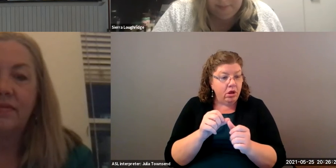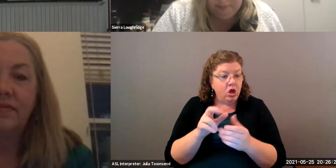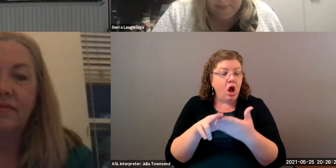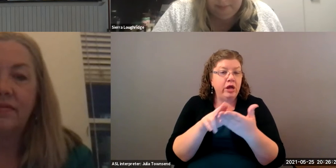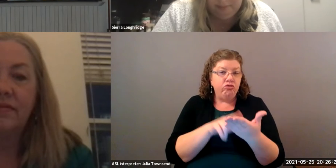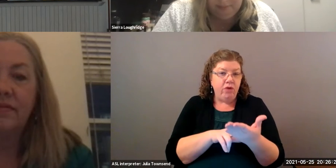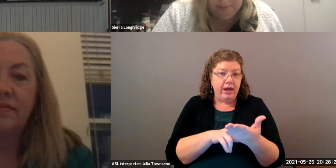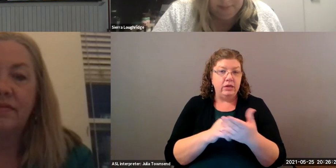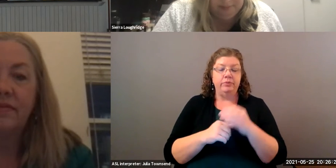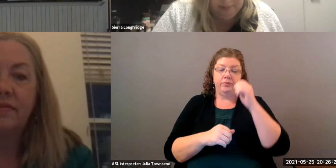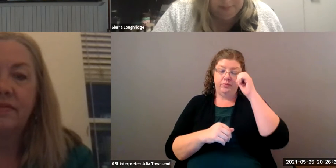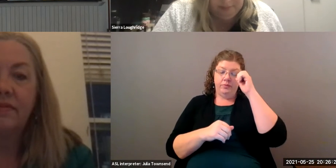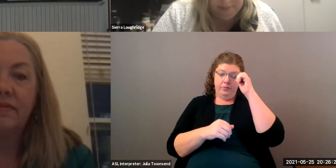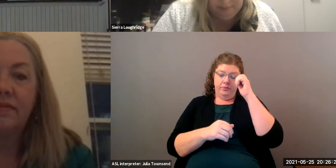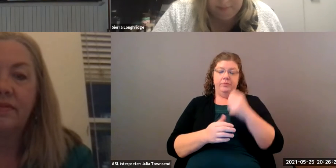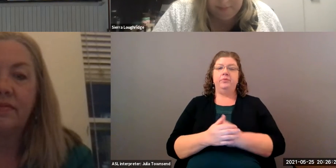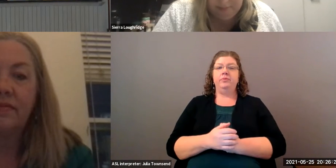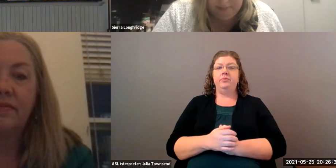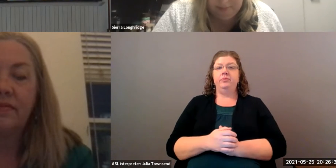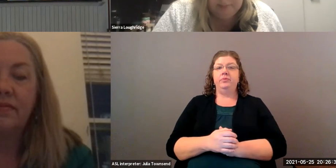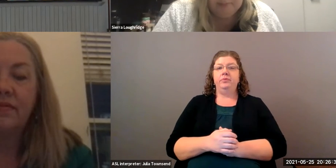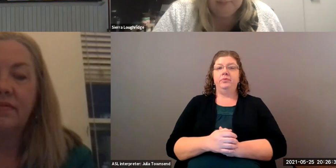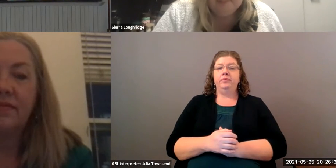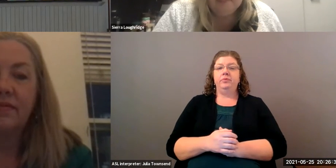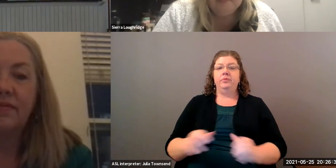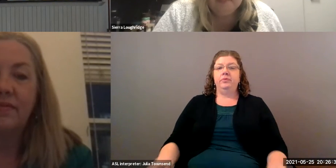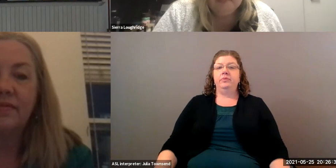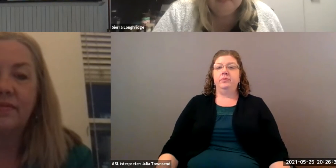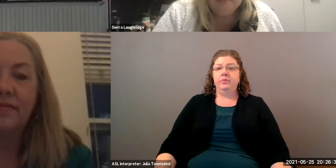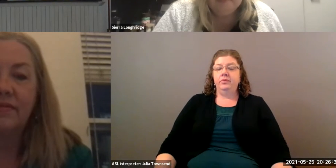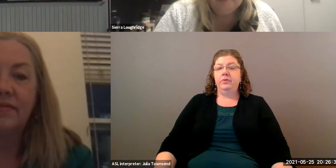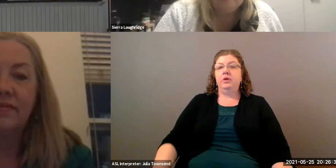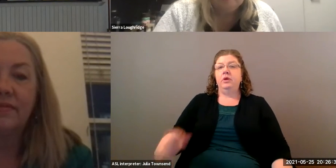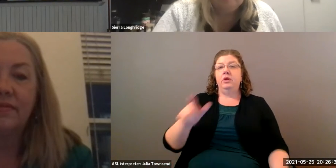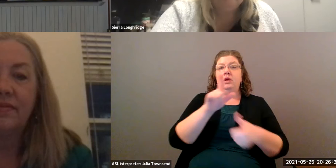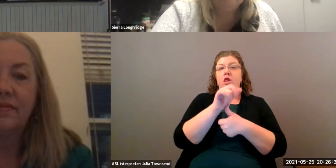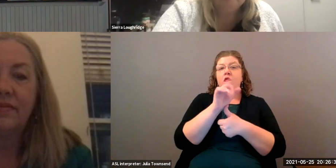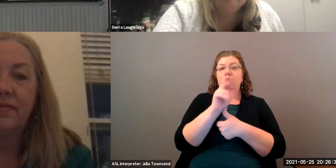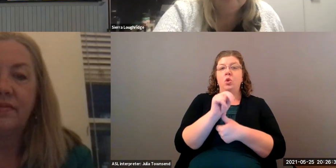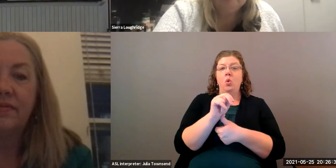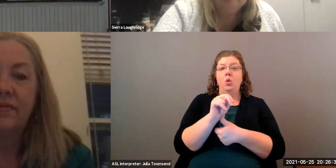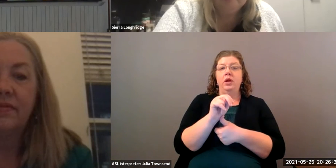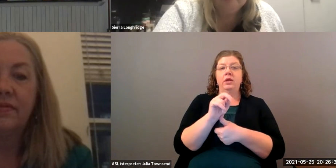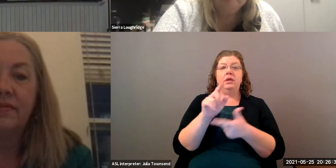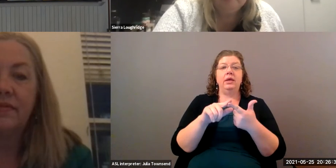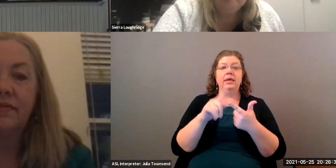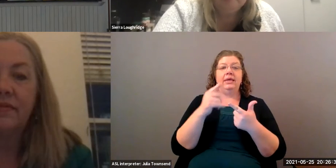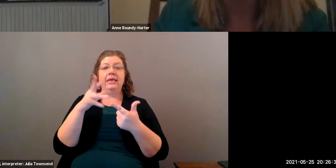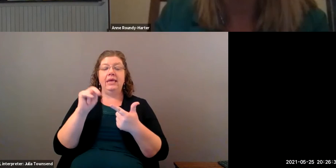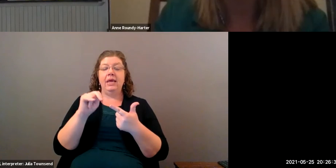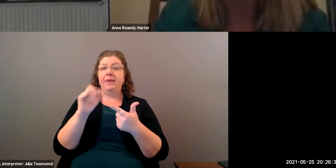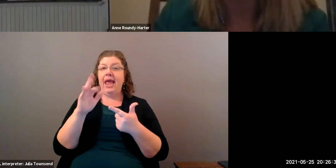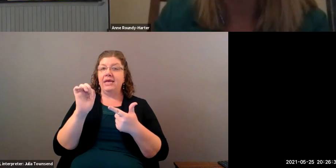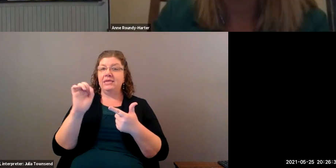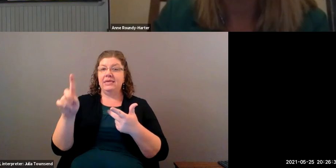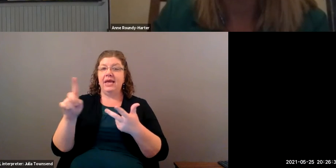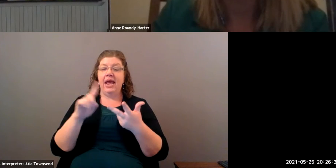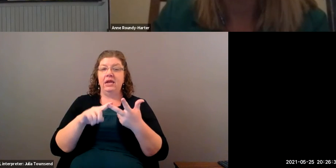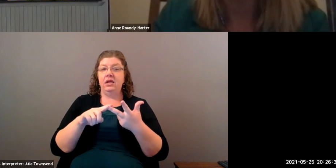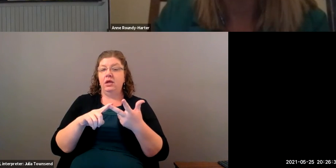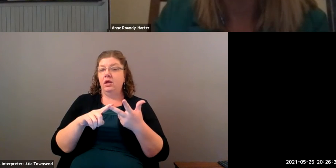Y es para el contrato con Accomplice. Lauren Quedet. Tenemos a Lauren Quedet, Piss